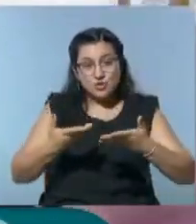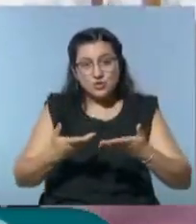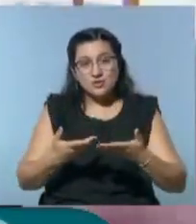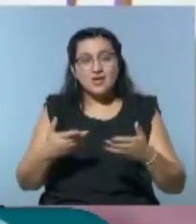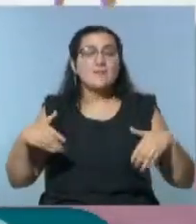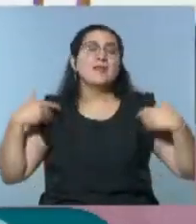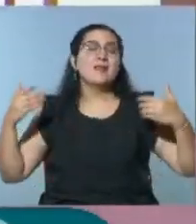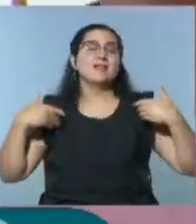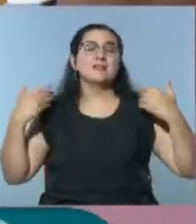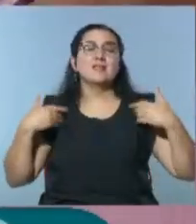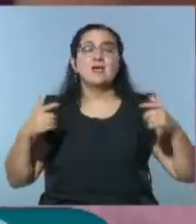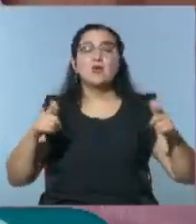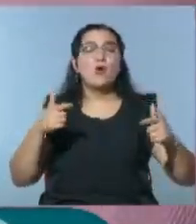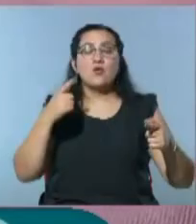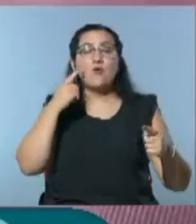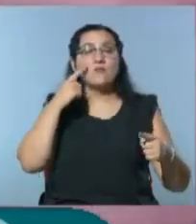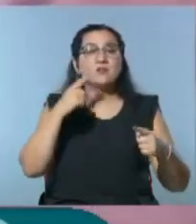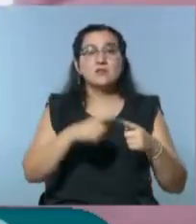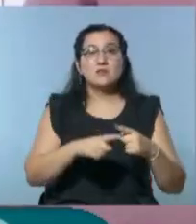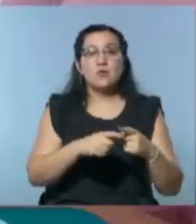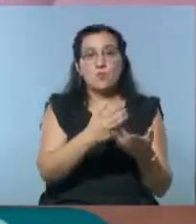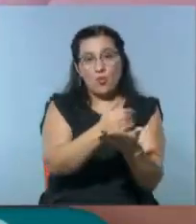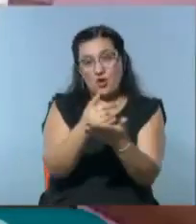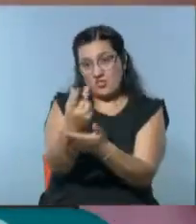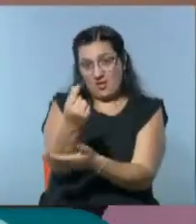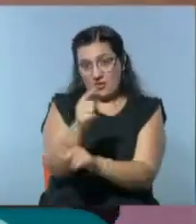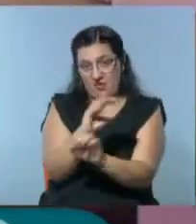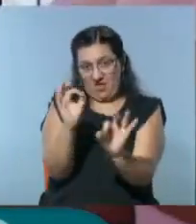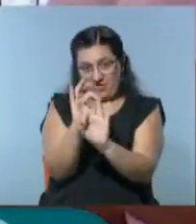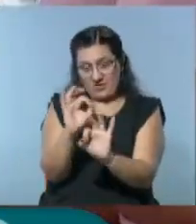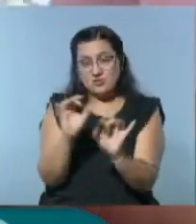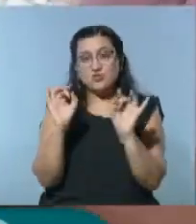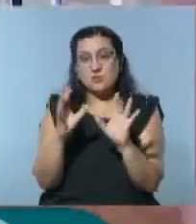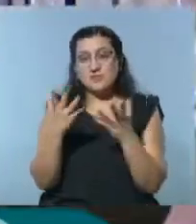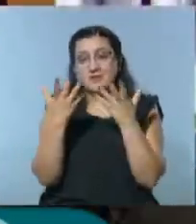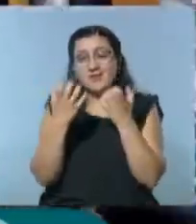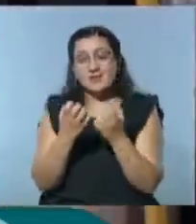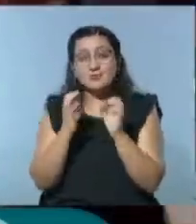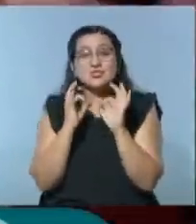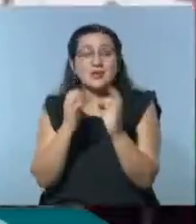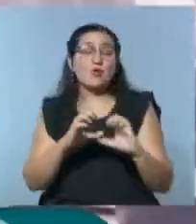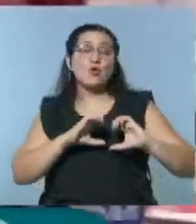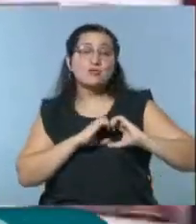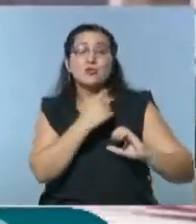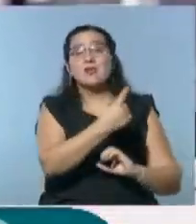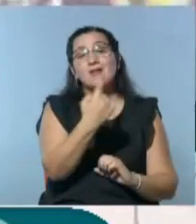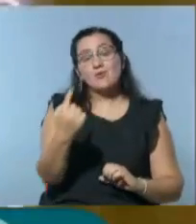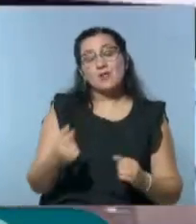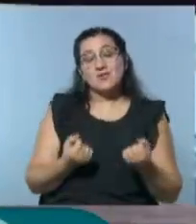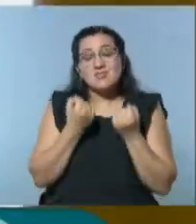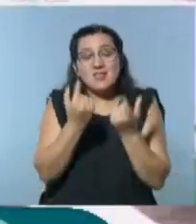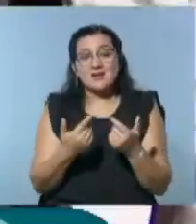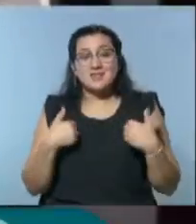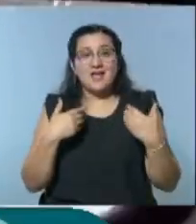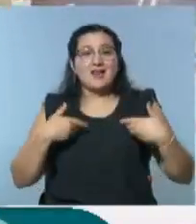la alegría sin ningún fin monetario, simplemente con el fin de llegar a los corazones de todos ustedes y darle la alegría